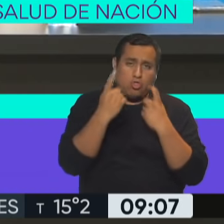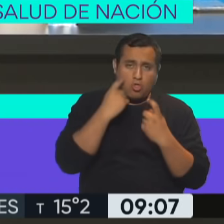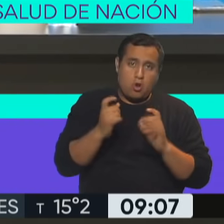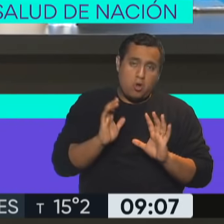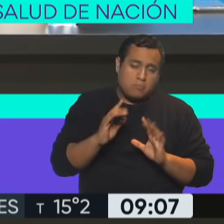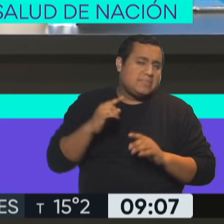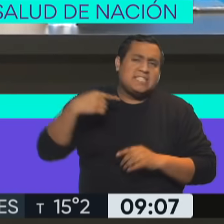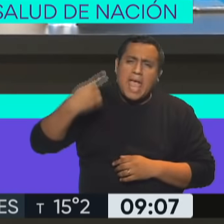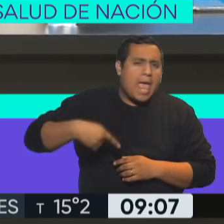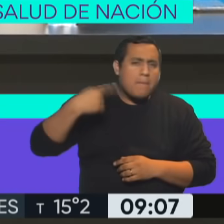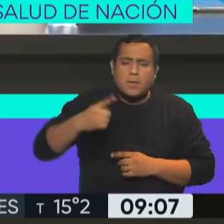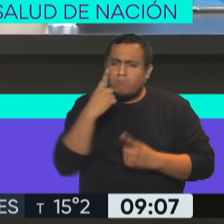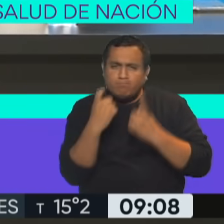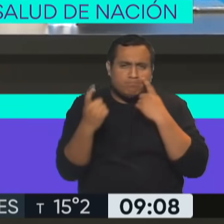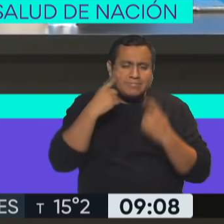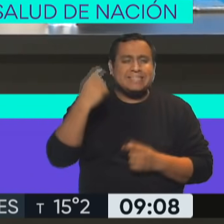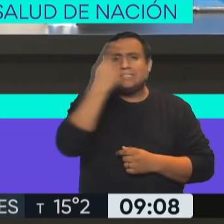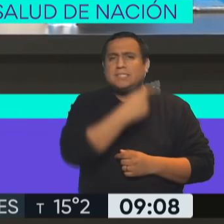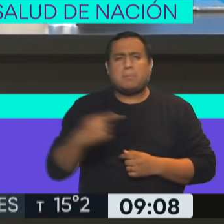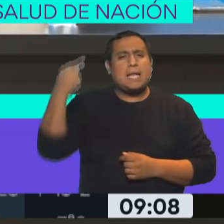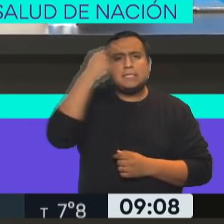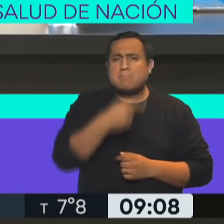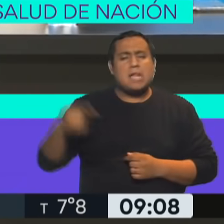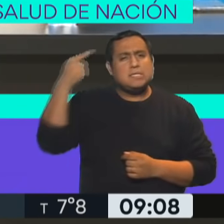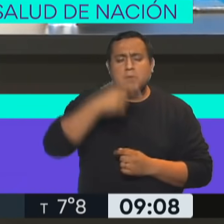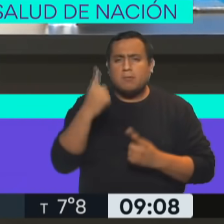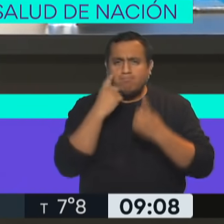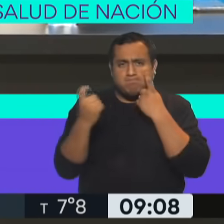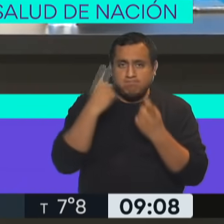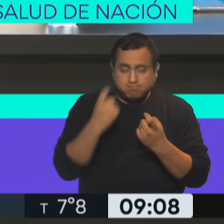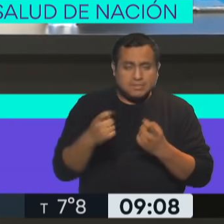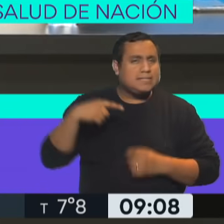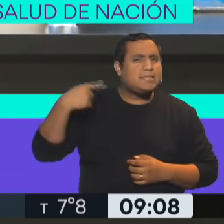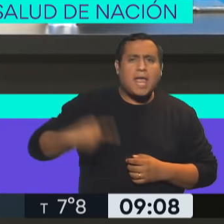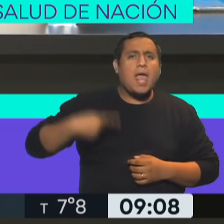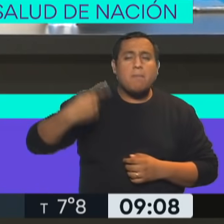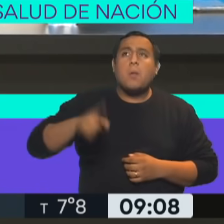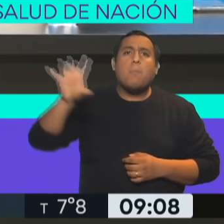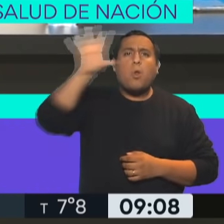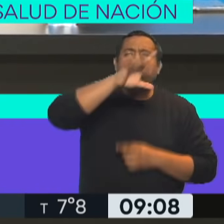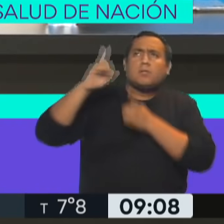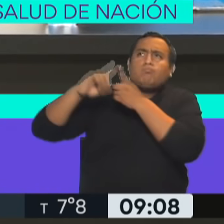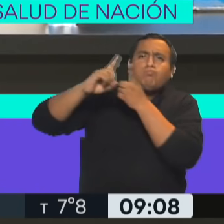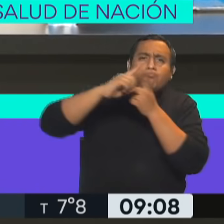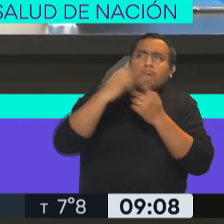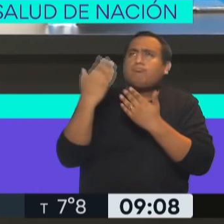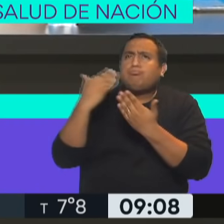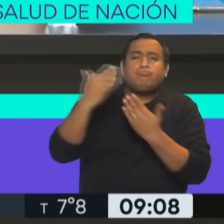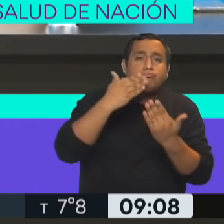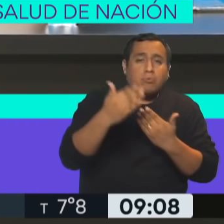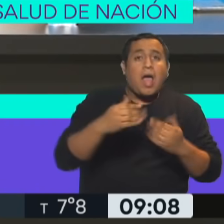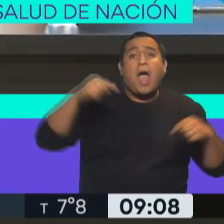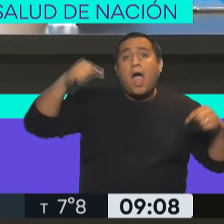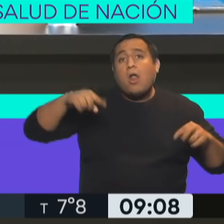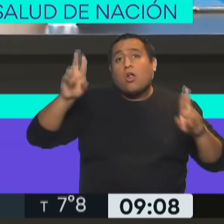se monitorea semanalmente y en contacto permanente con las jurisdicciones. Esperamos que con este avance